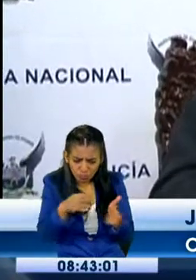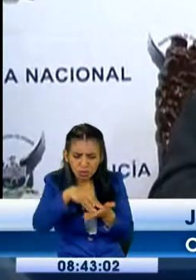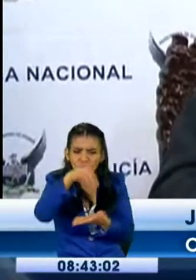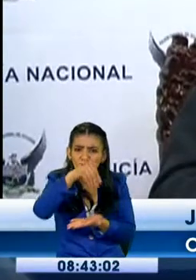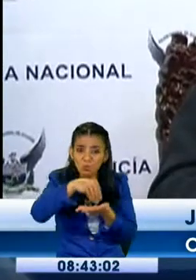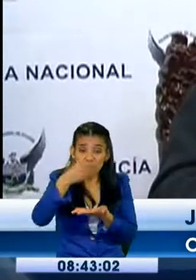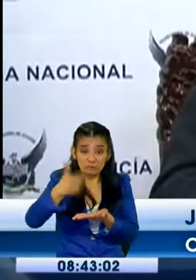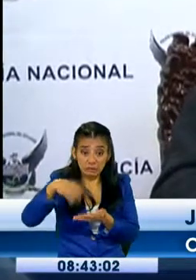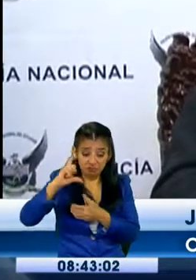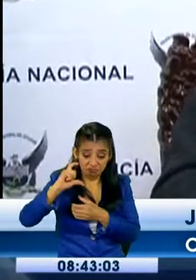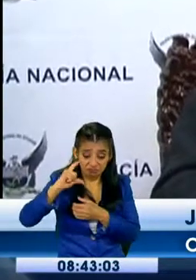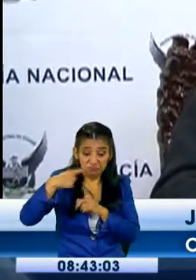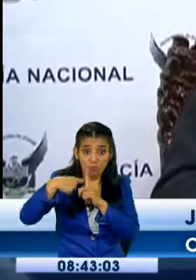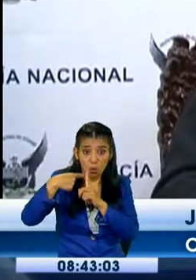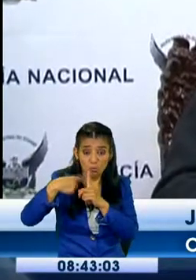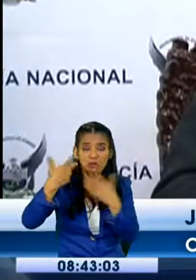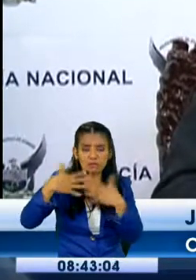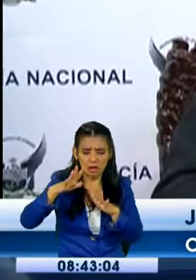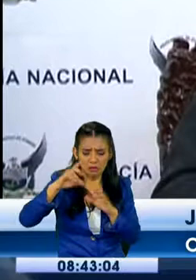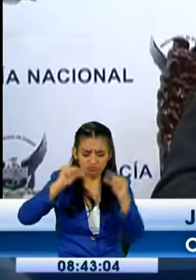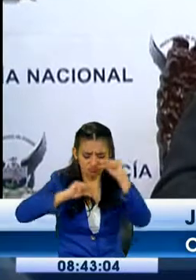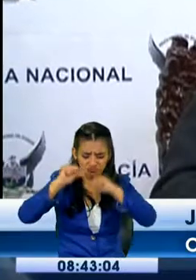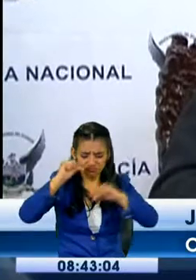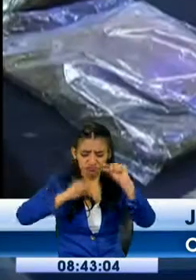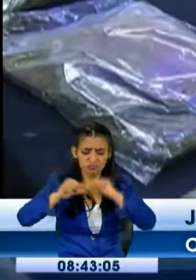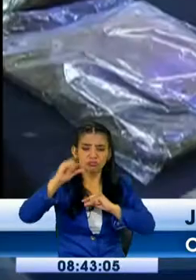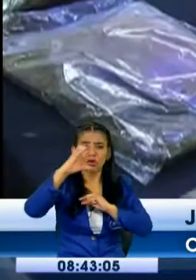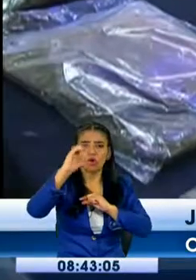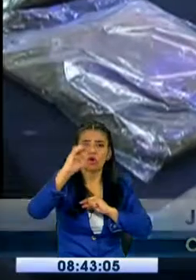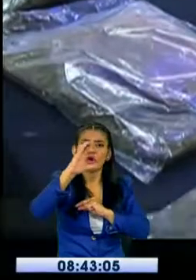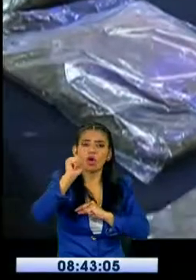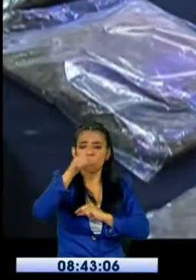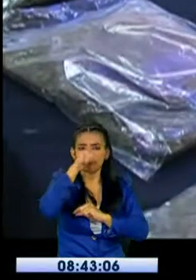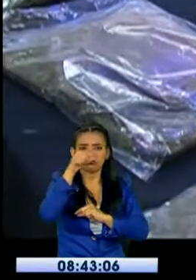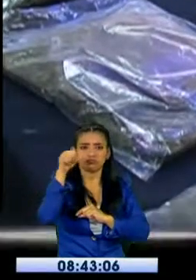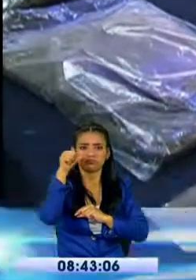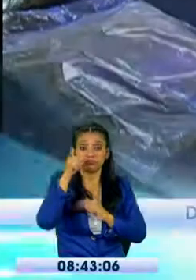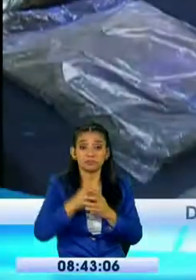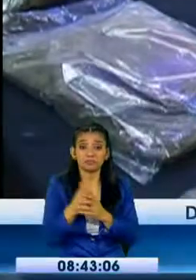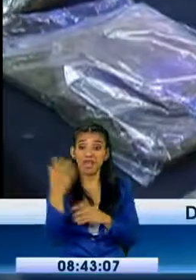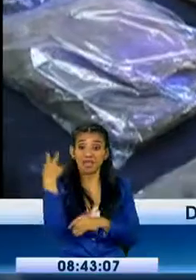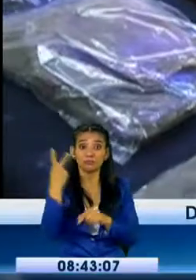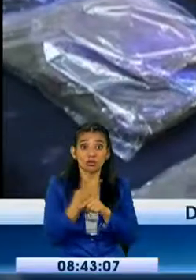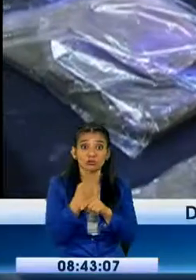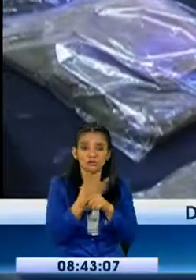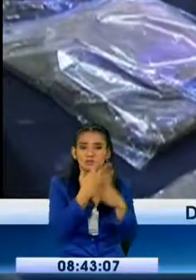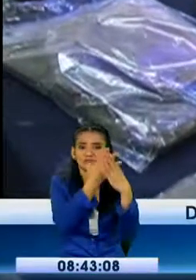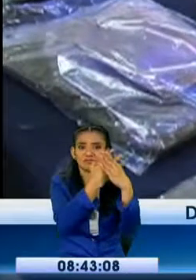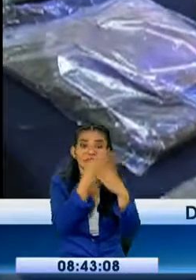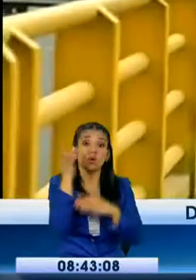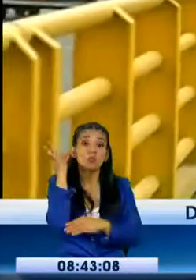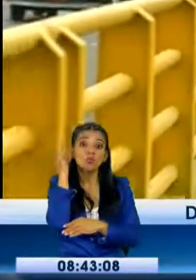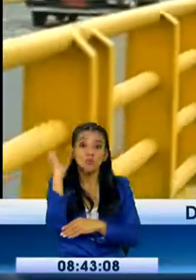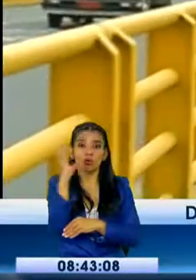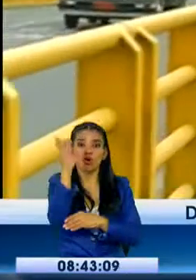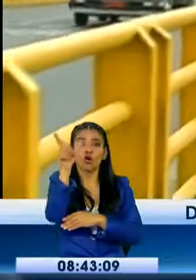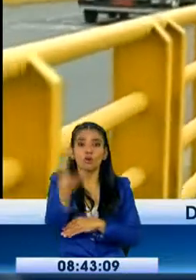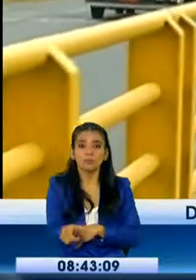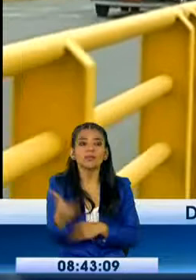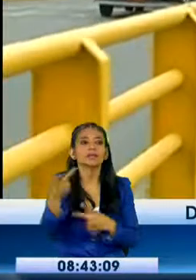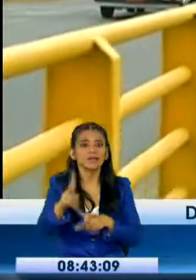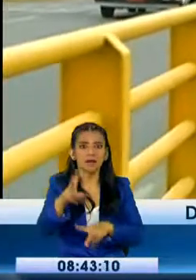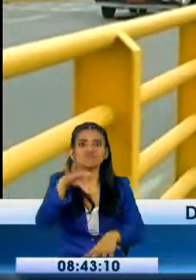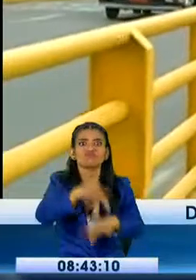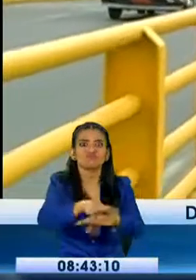las pruebas de campo, los reactivos químicos da para cocaína. Con dos detenciones anteriores, Elsa Ye, de nacionalidad colombiana, fue aprehendida cuando